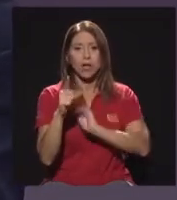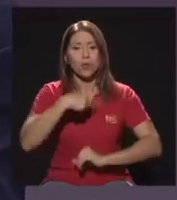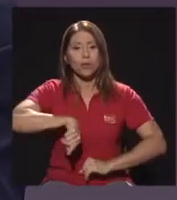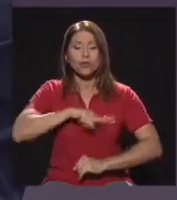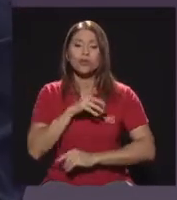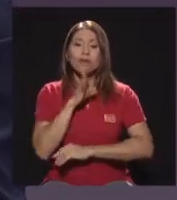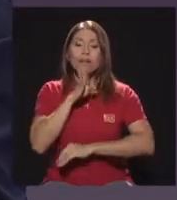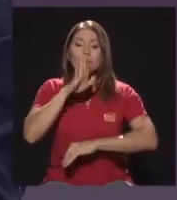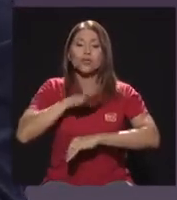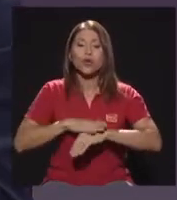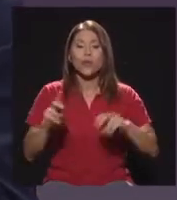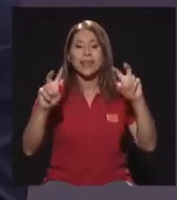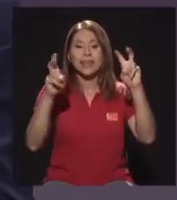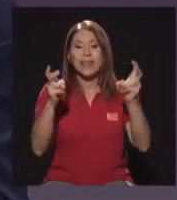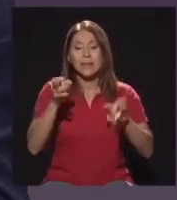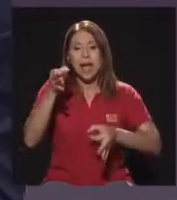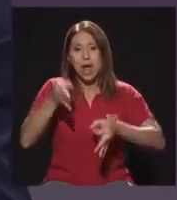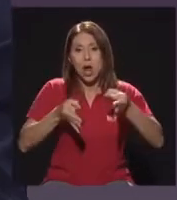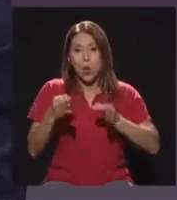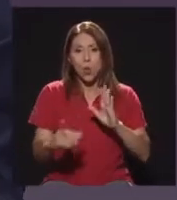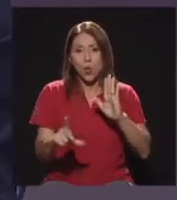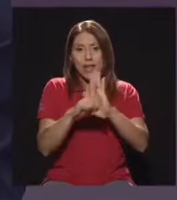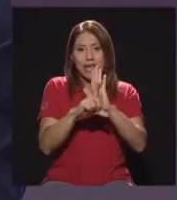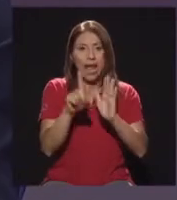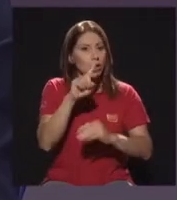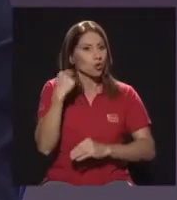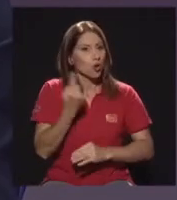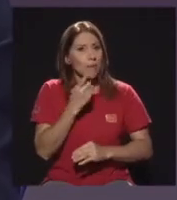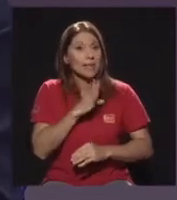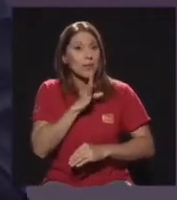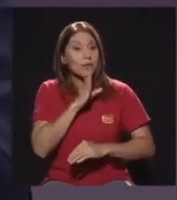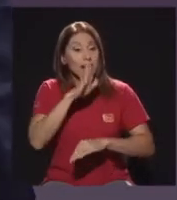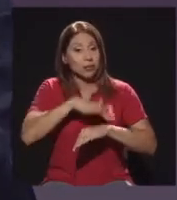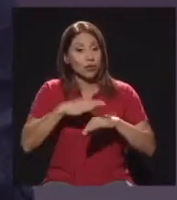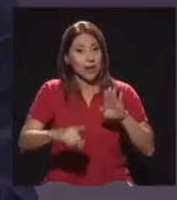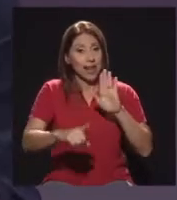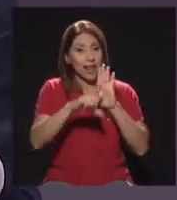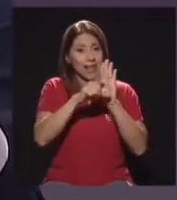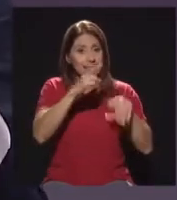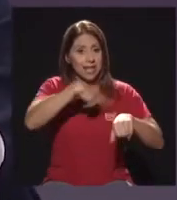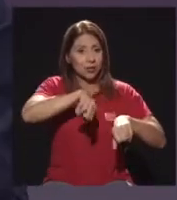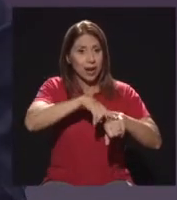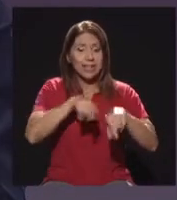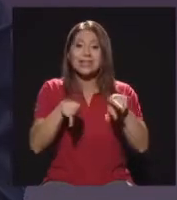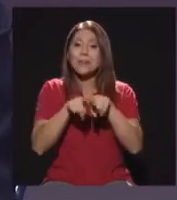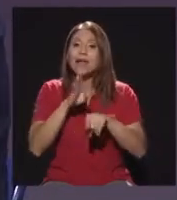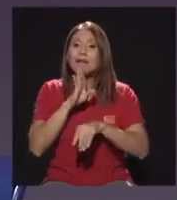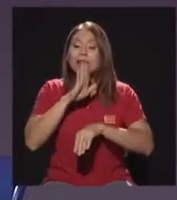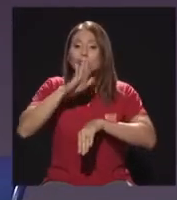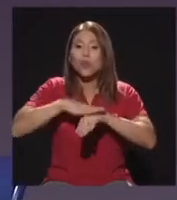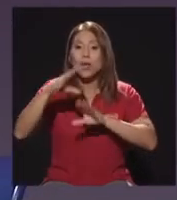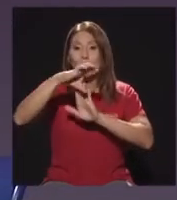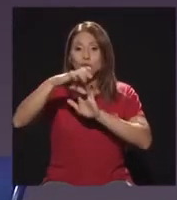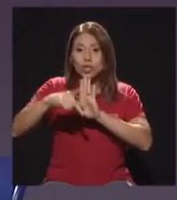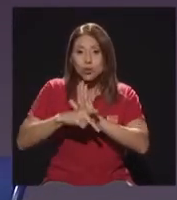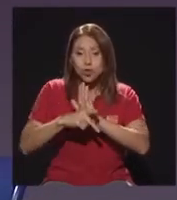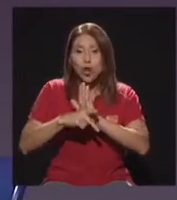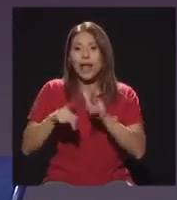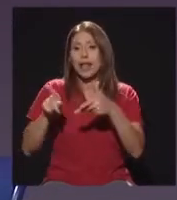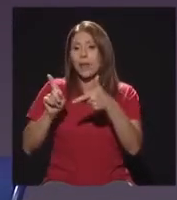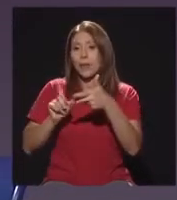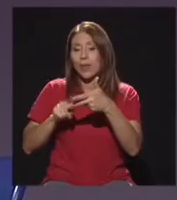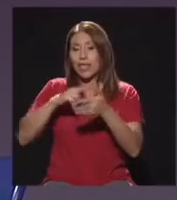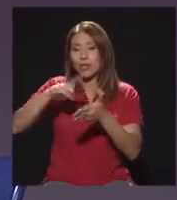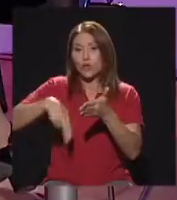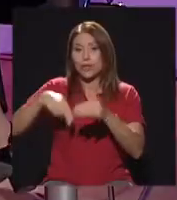de una cuestión jurídica hablamos no solo de las leyes en sí las de ellas nacionales sino de la constitución de los instrumentos internacionales de derechos humanos